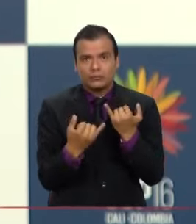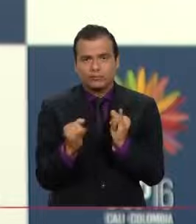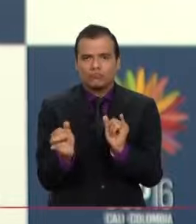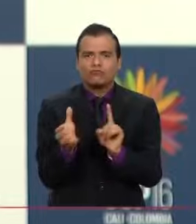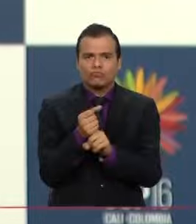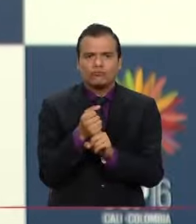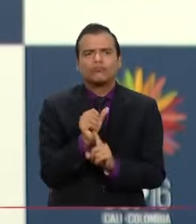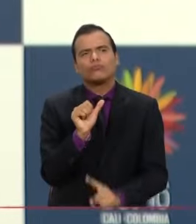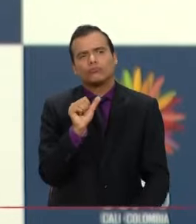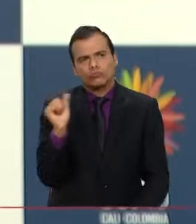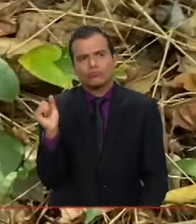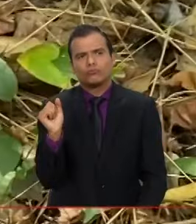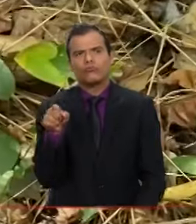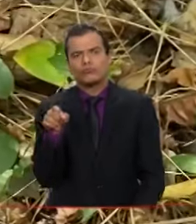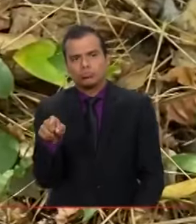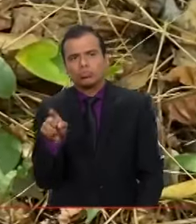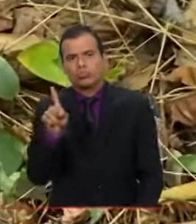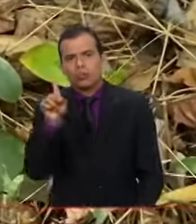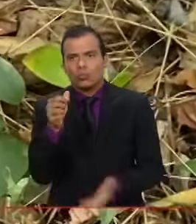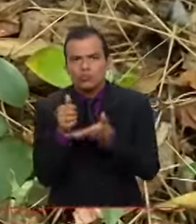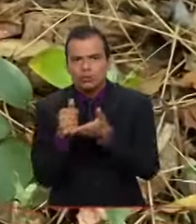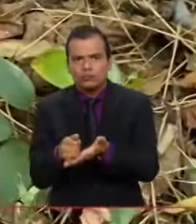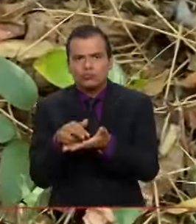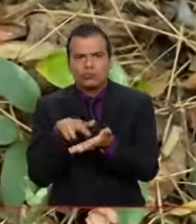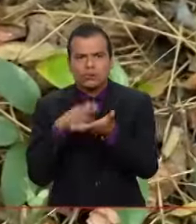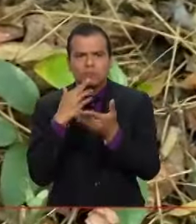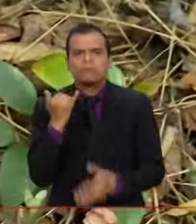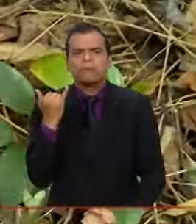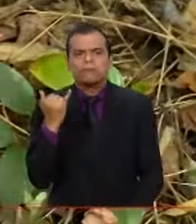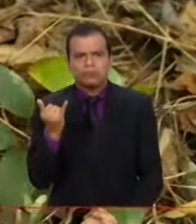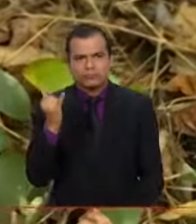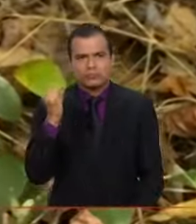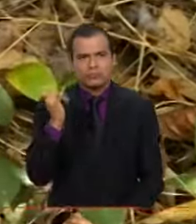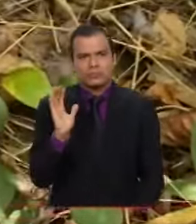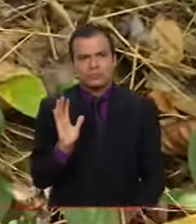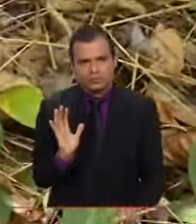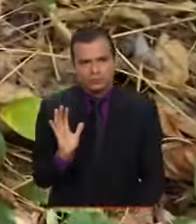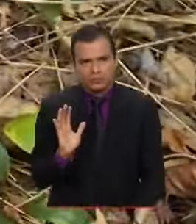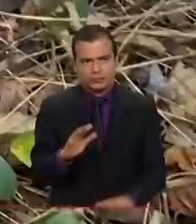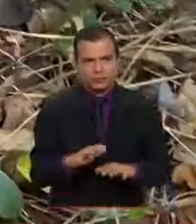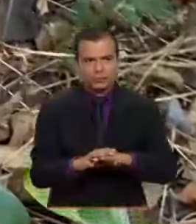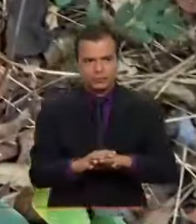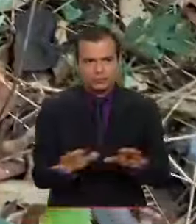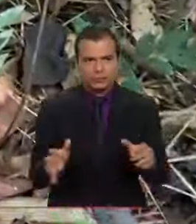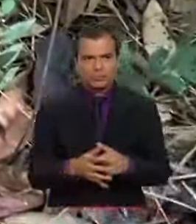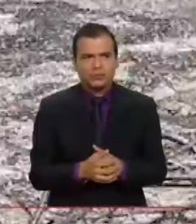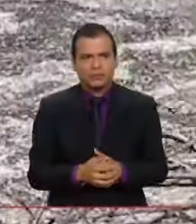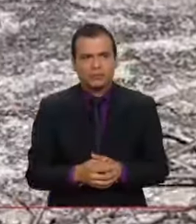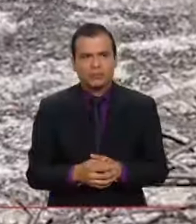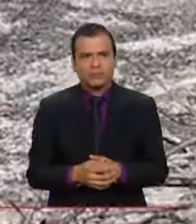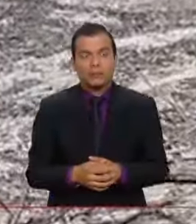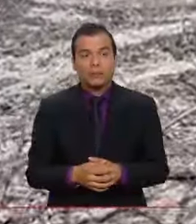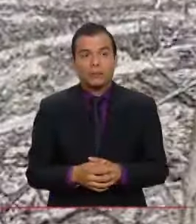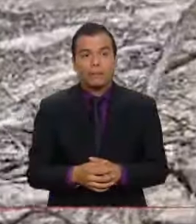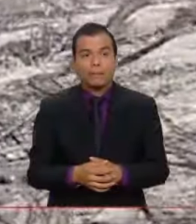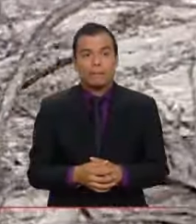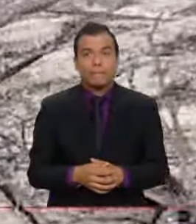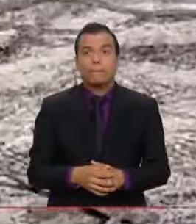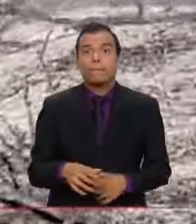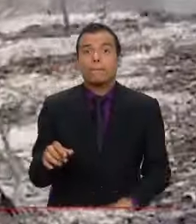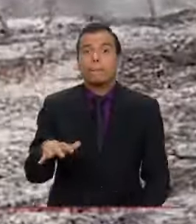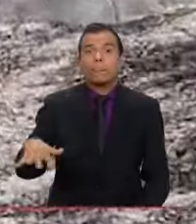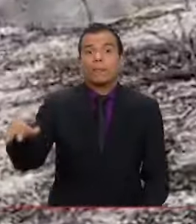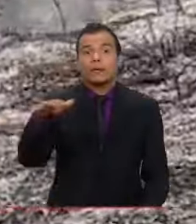paso, uno de ellos continúa siendo atendido por nuestros expertos veterinarios. Otra de las afectaciones